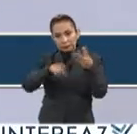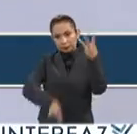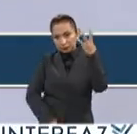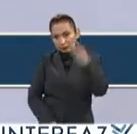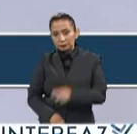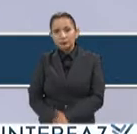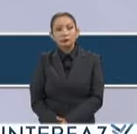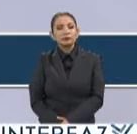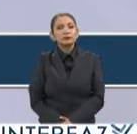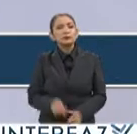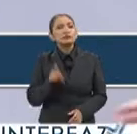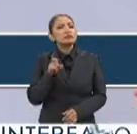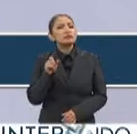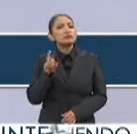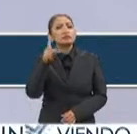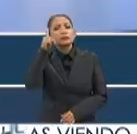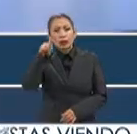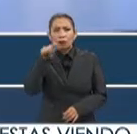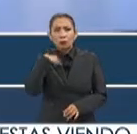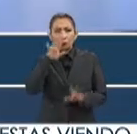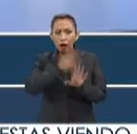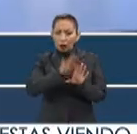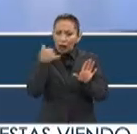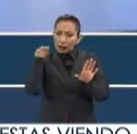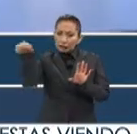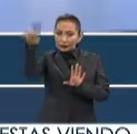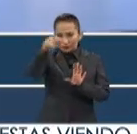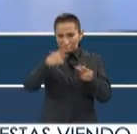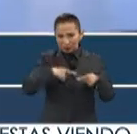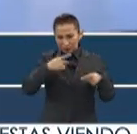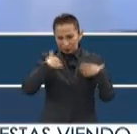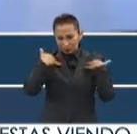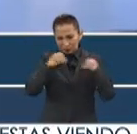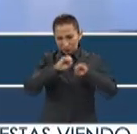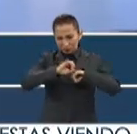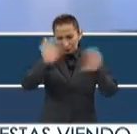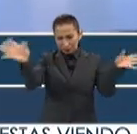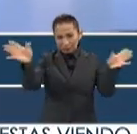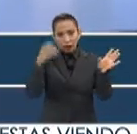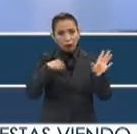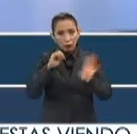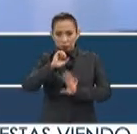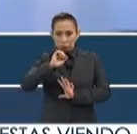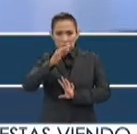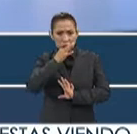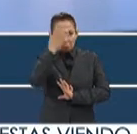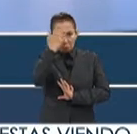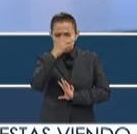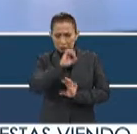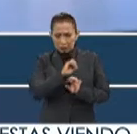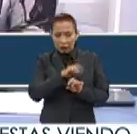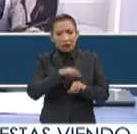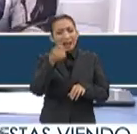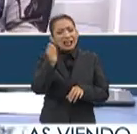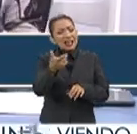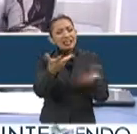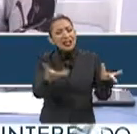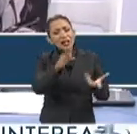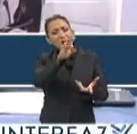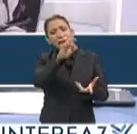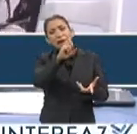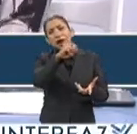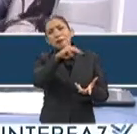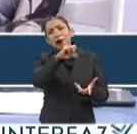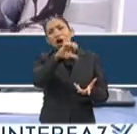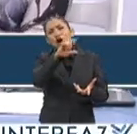laboral. Doctor, para aterrizarlo un poco a la gente que nos está viendo y que no son expertos en este tema, ¿qué es lo que hace un